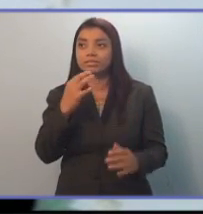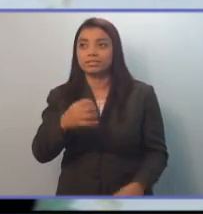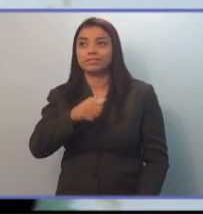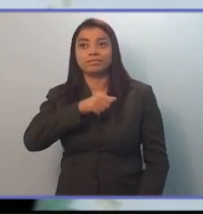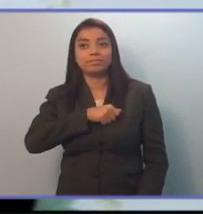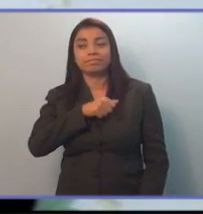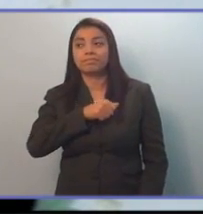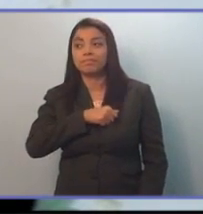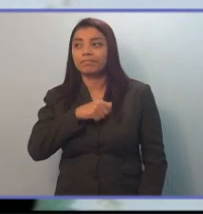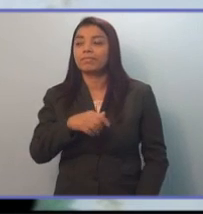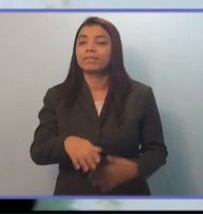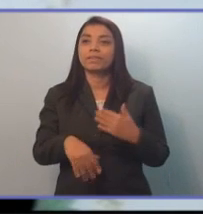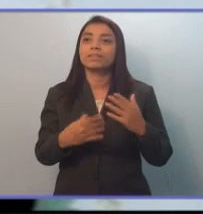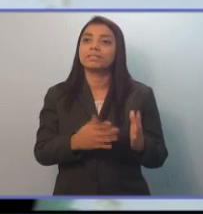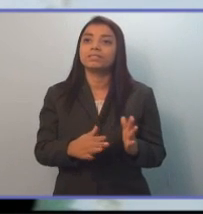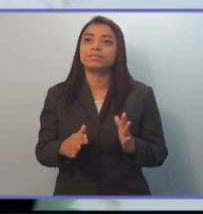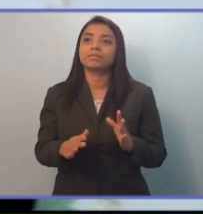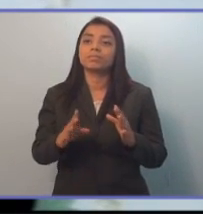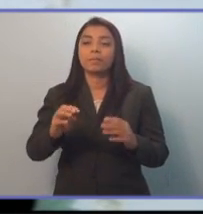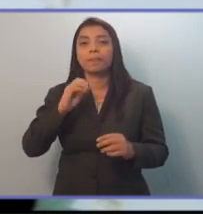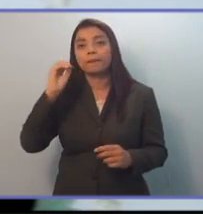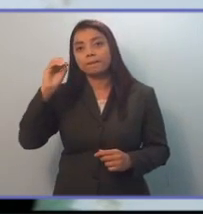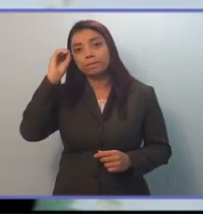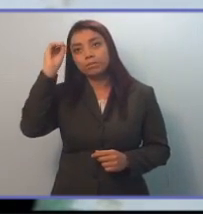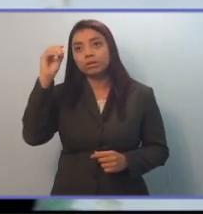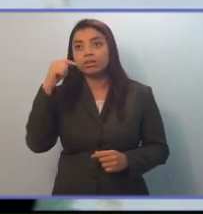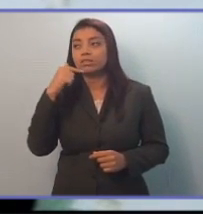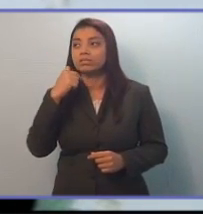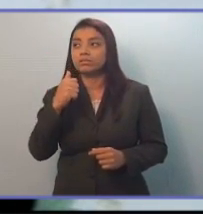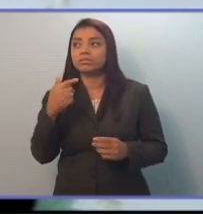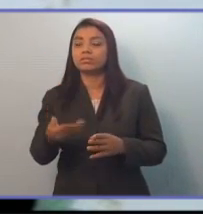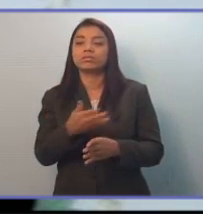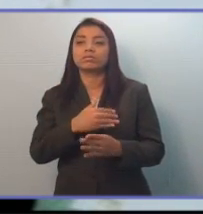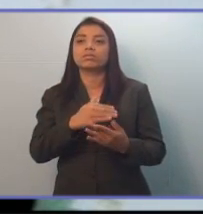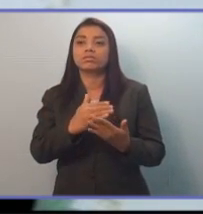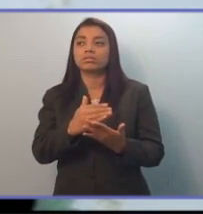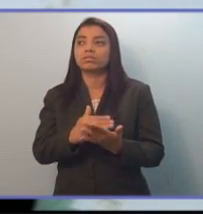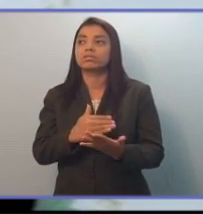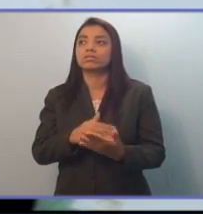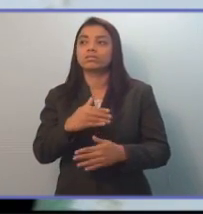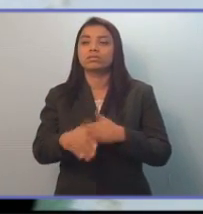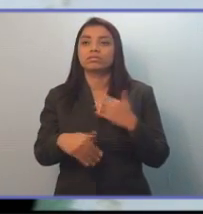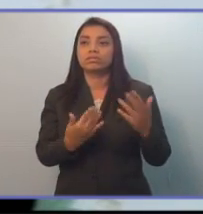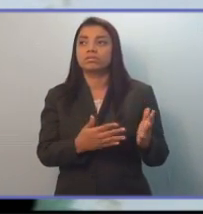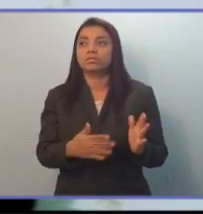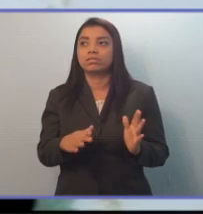irresponsable emitir opiniones, muchas veces anticipadas, o muchas veces,